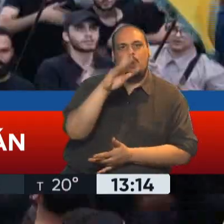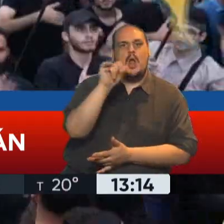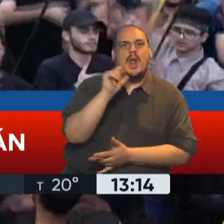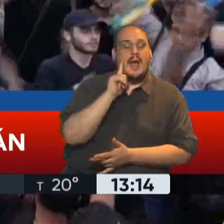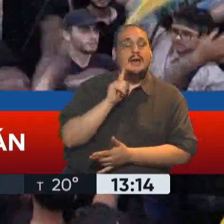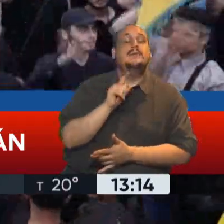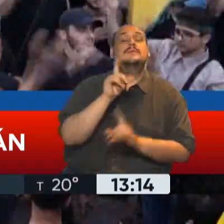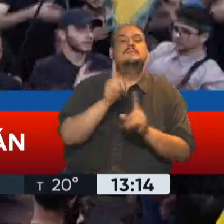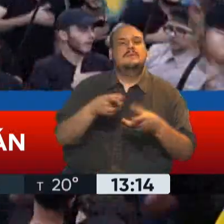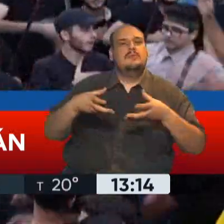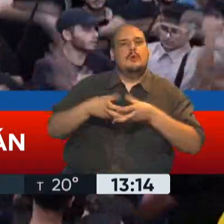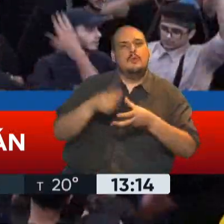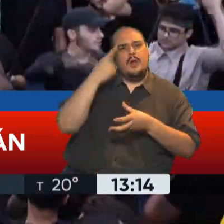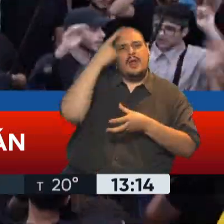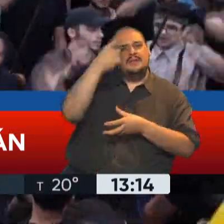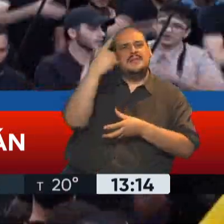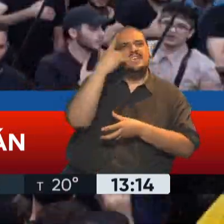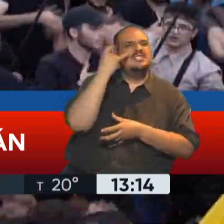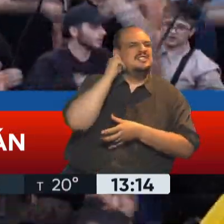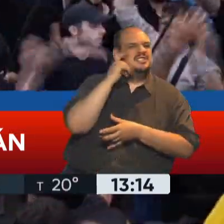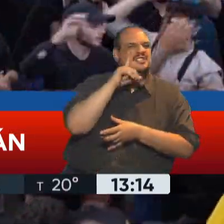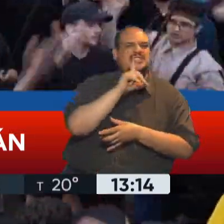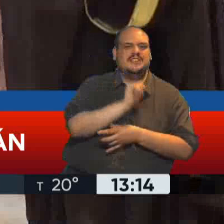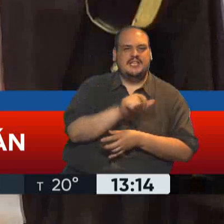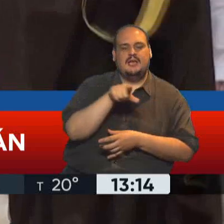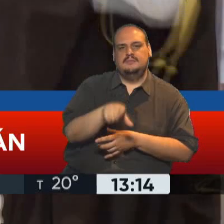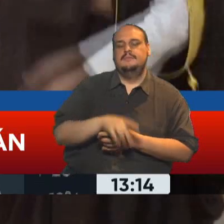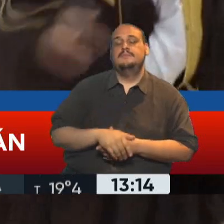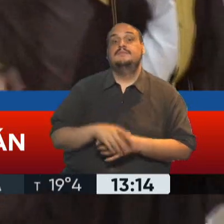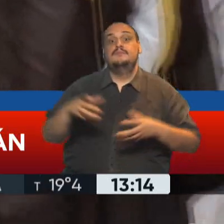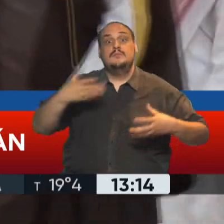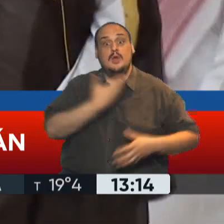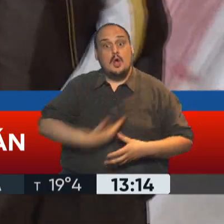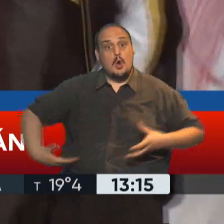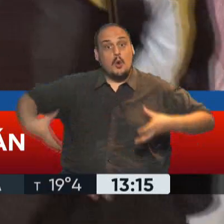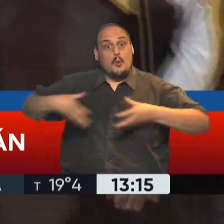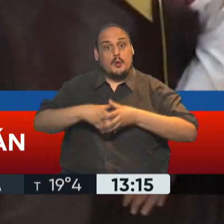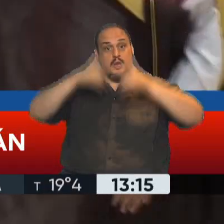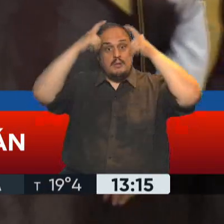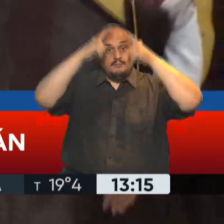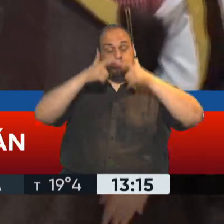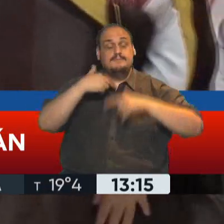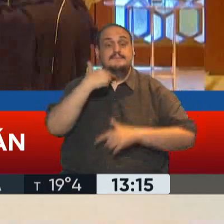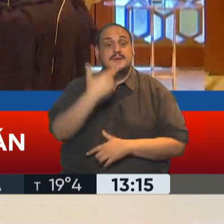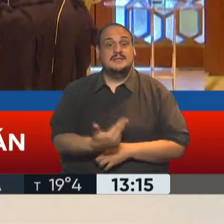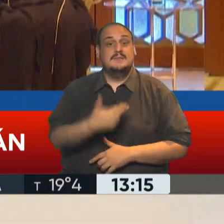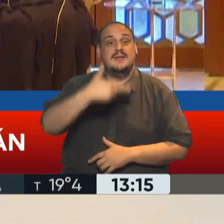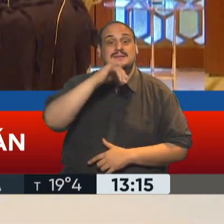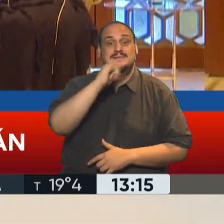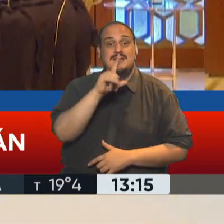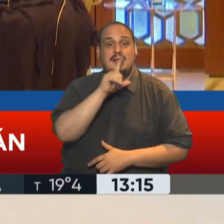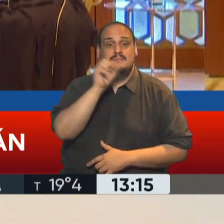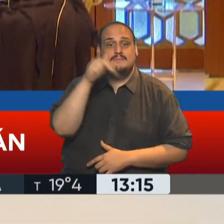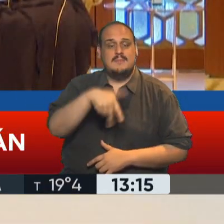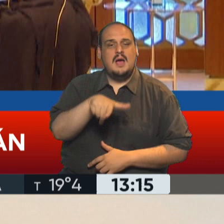chiita, convertida en la principal fuerza militar libanesa. El gobierno del controvertido príncipe Mohammed bin Salman intenta